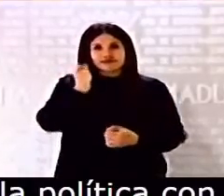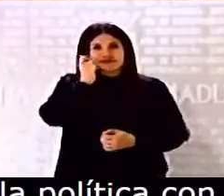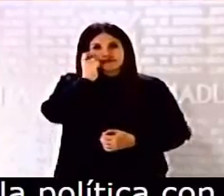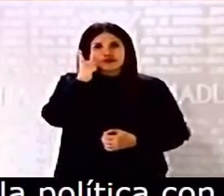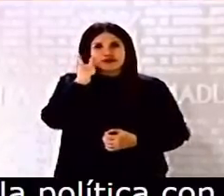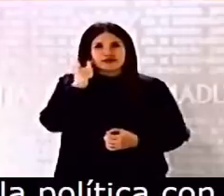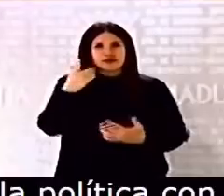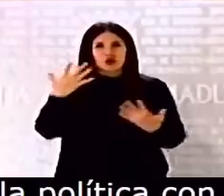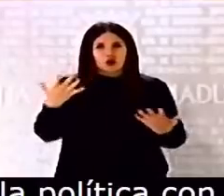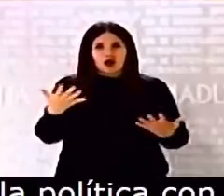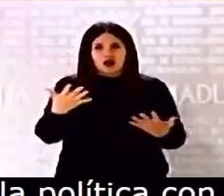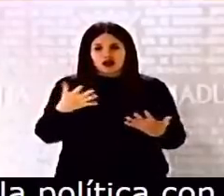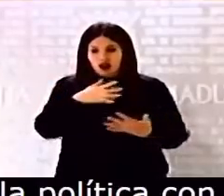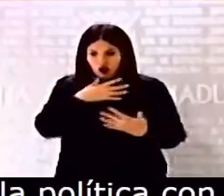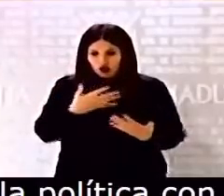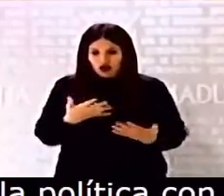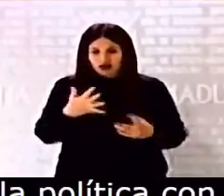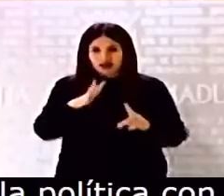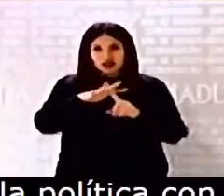con la que está cayendo,